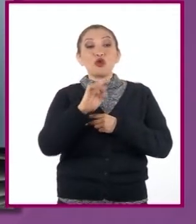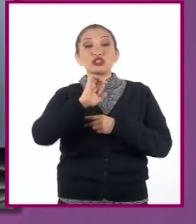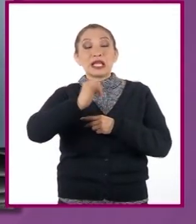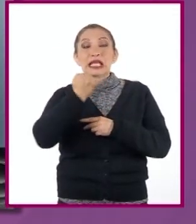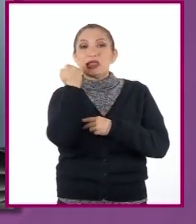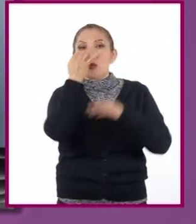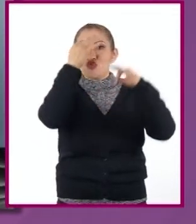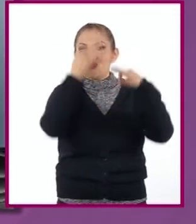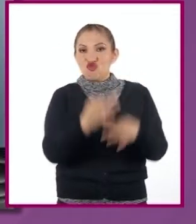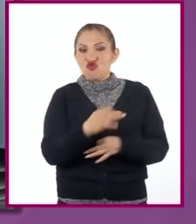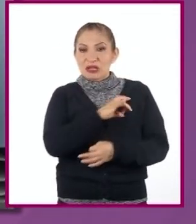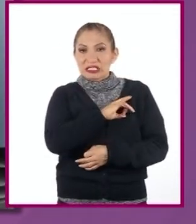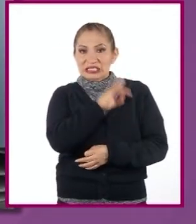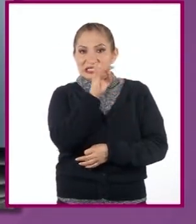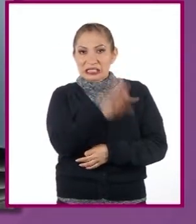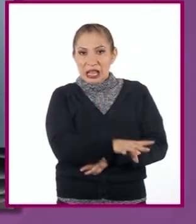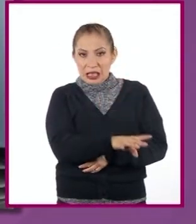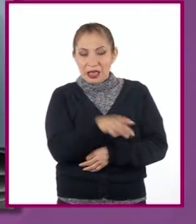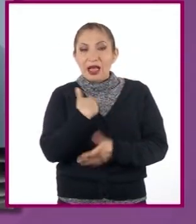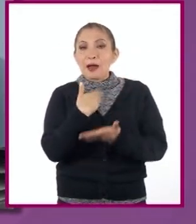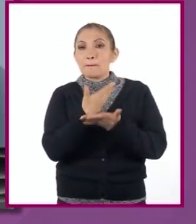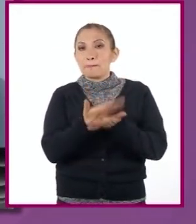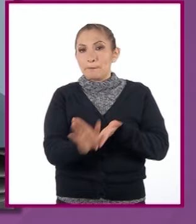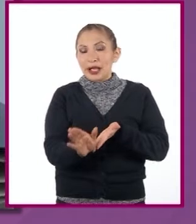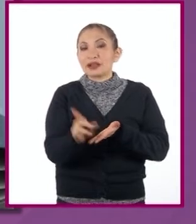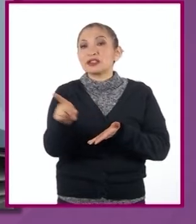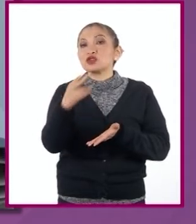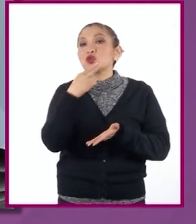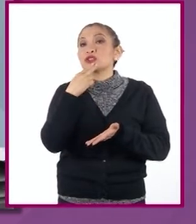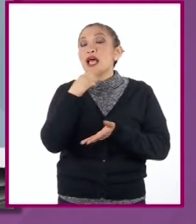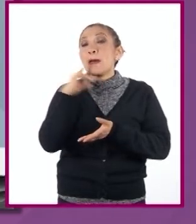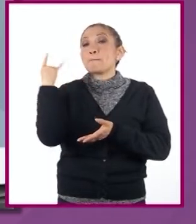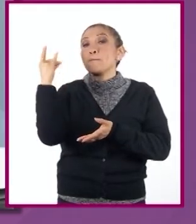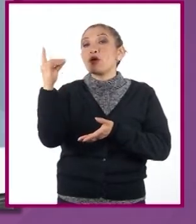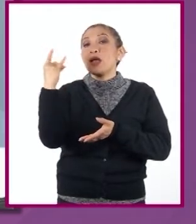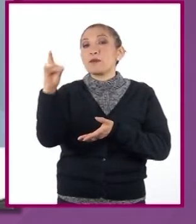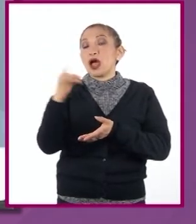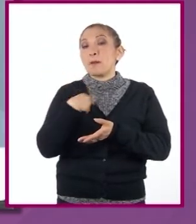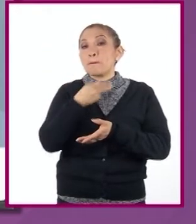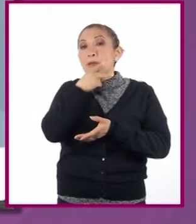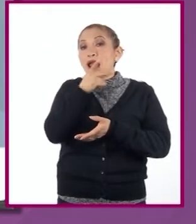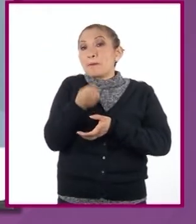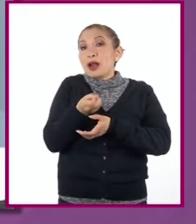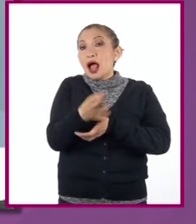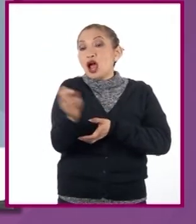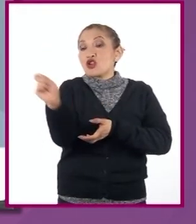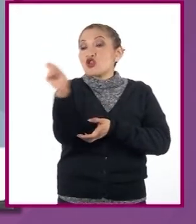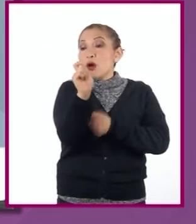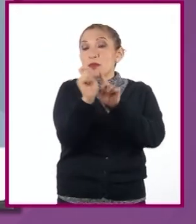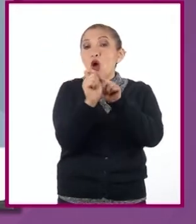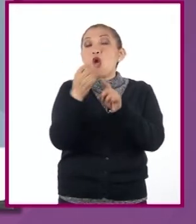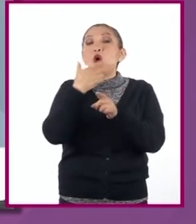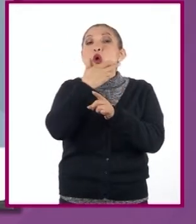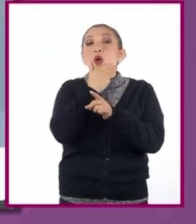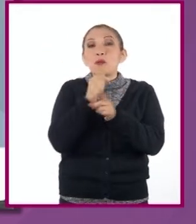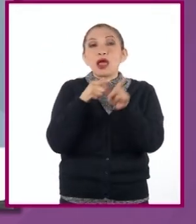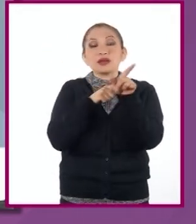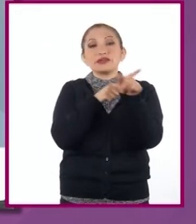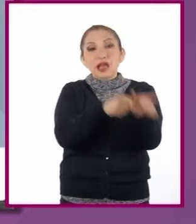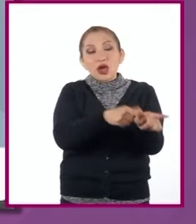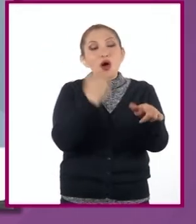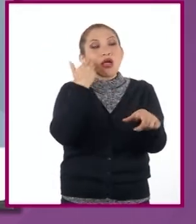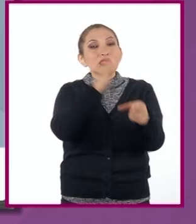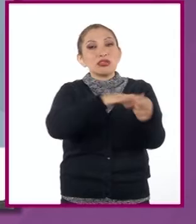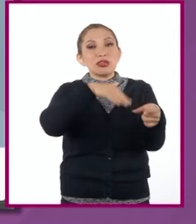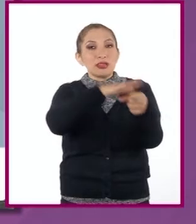lengua originaria de Chile. Además, también se usa en Bolivia con la connotación de novio u hombre que sigue o